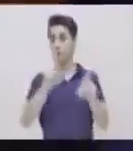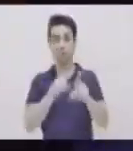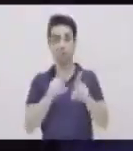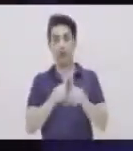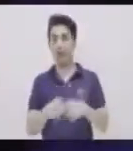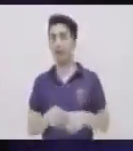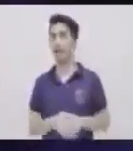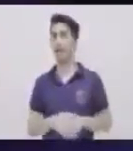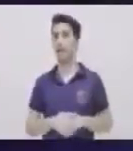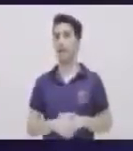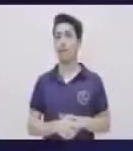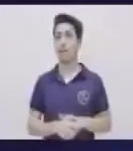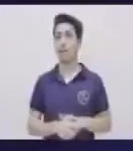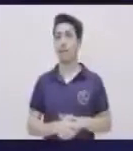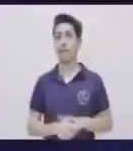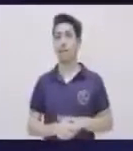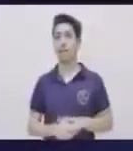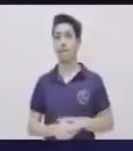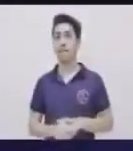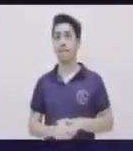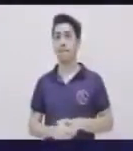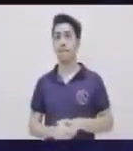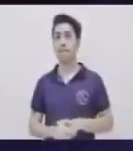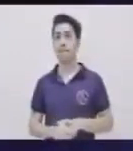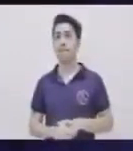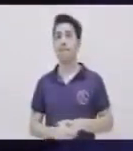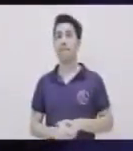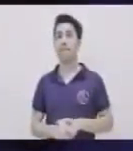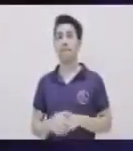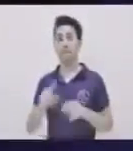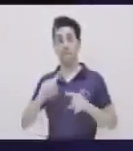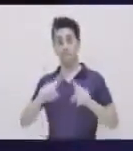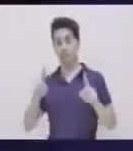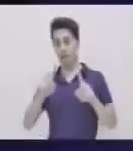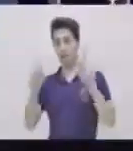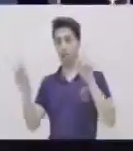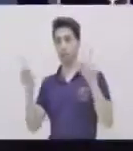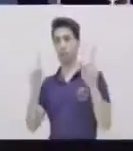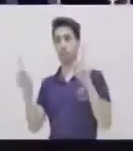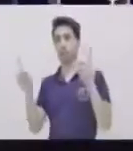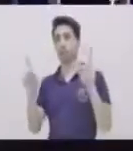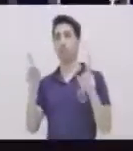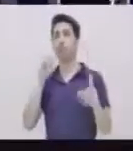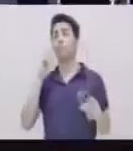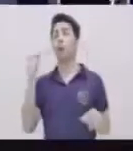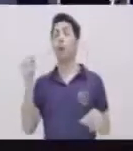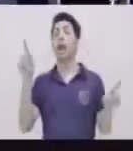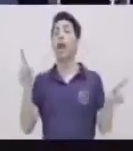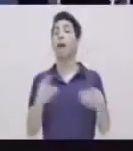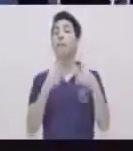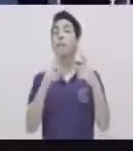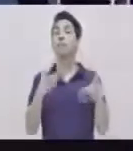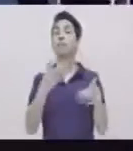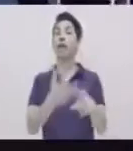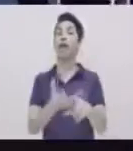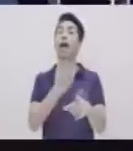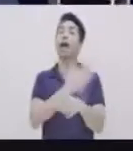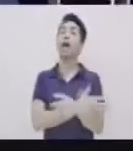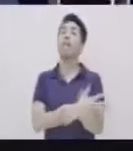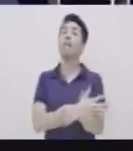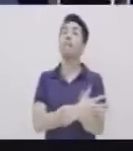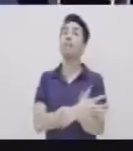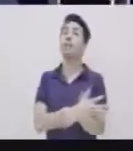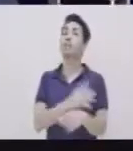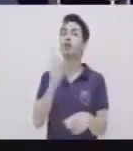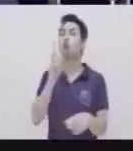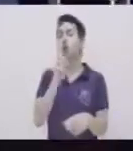barnices fabrican el instrumento o reparan el instrumento, se llaman luthieres. Los